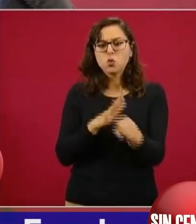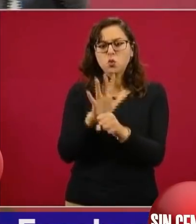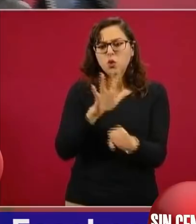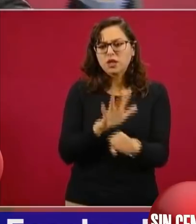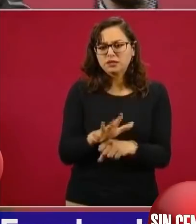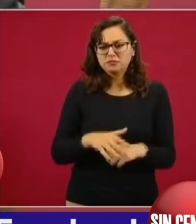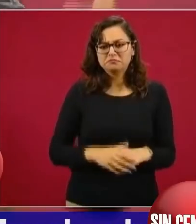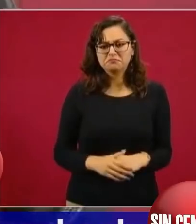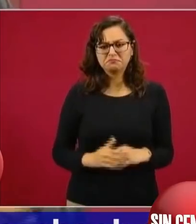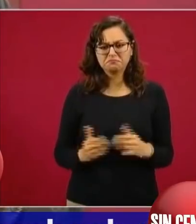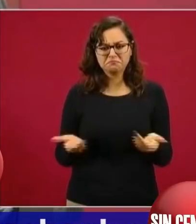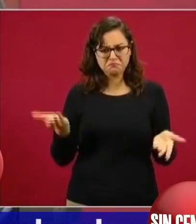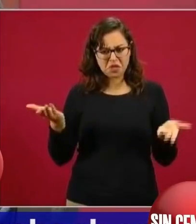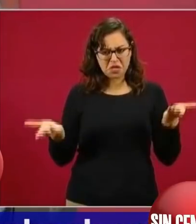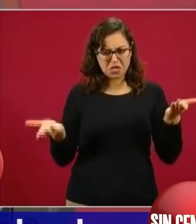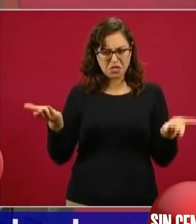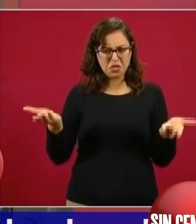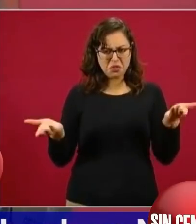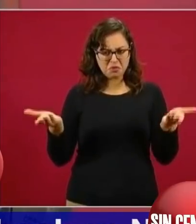que haya un equilibrio,